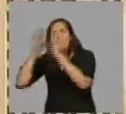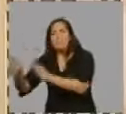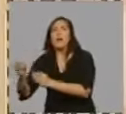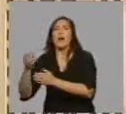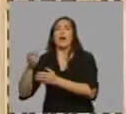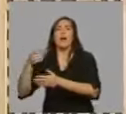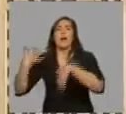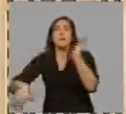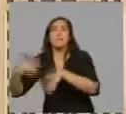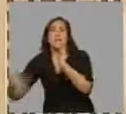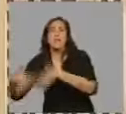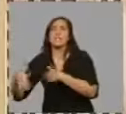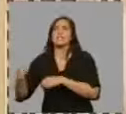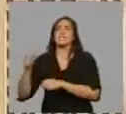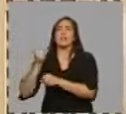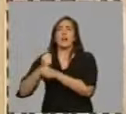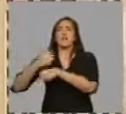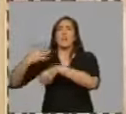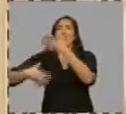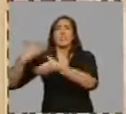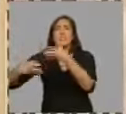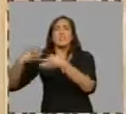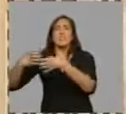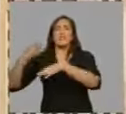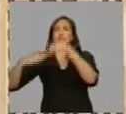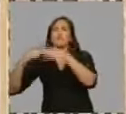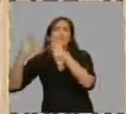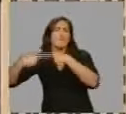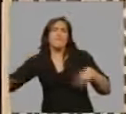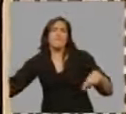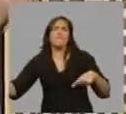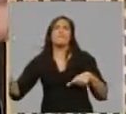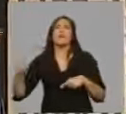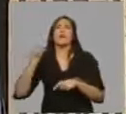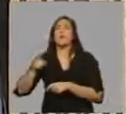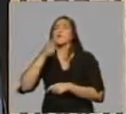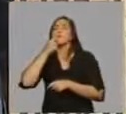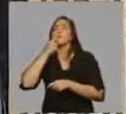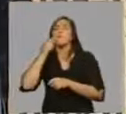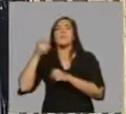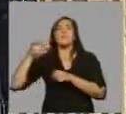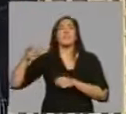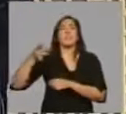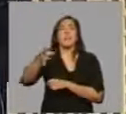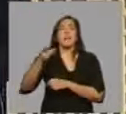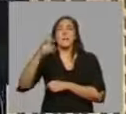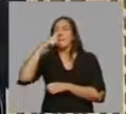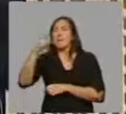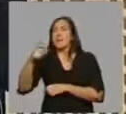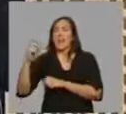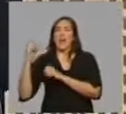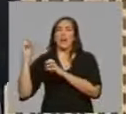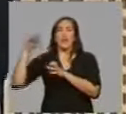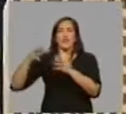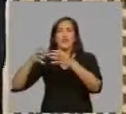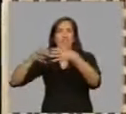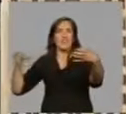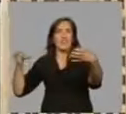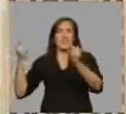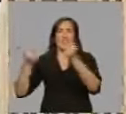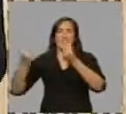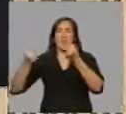en el desarrollo de infraestructura, como por ejemplo su participación en el Belgrano Cargas, en la industria de la defensa o en la industria de